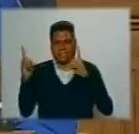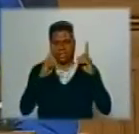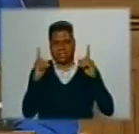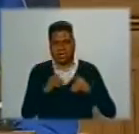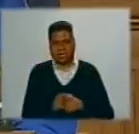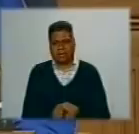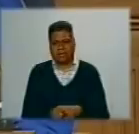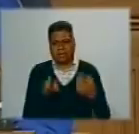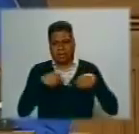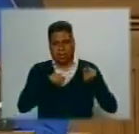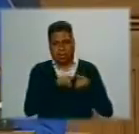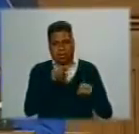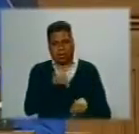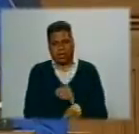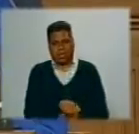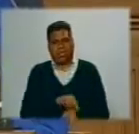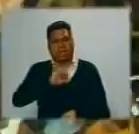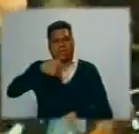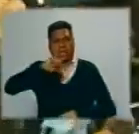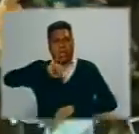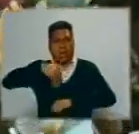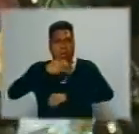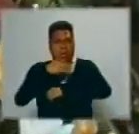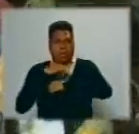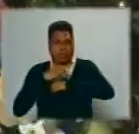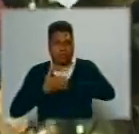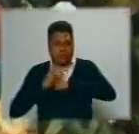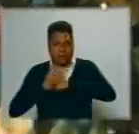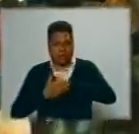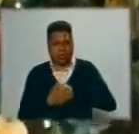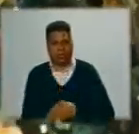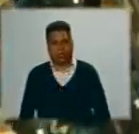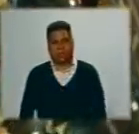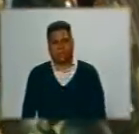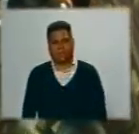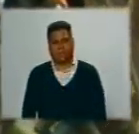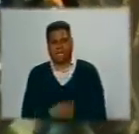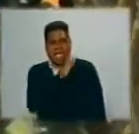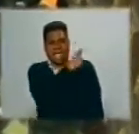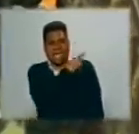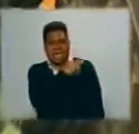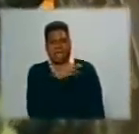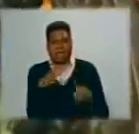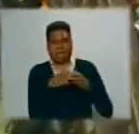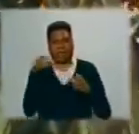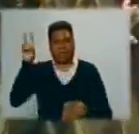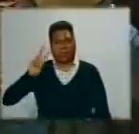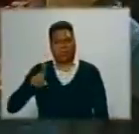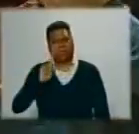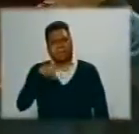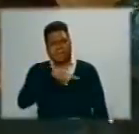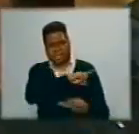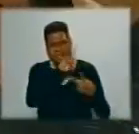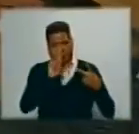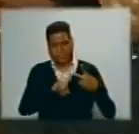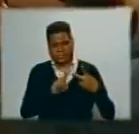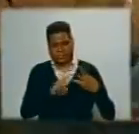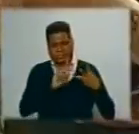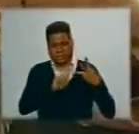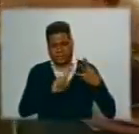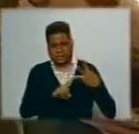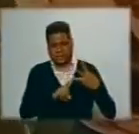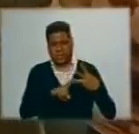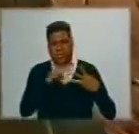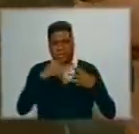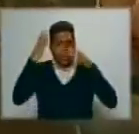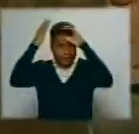con ella en Jorge Rodríguez, jefe de la delegación venezolana, y con él también nuestro ex embajador